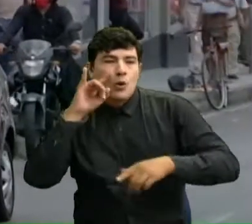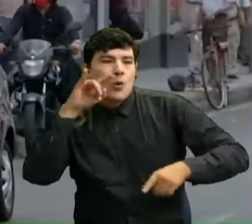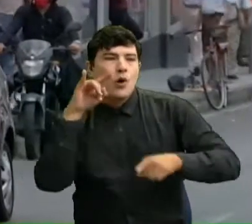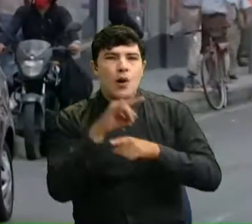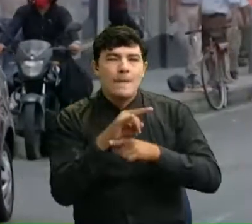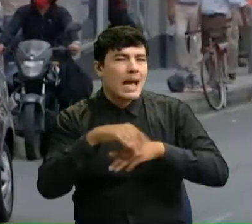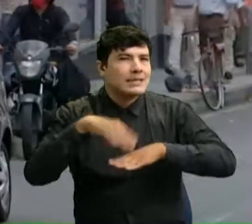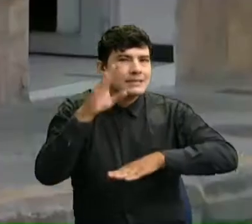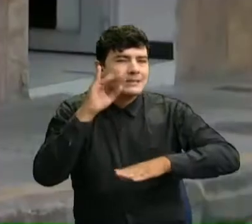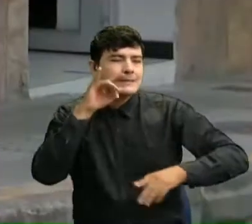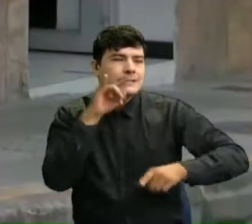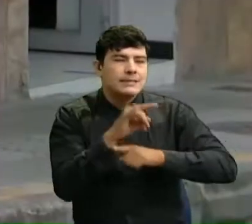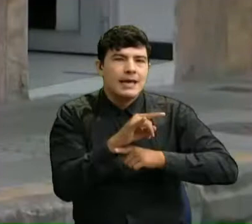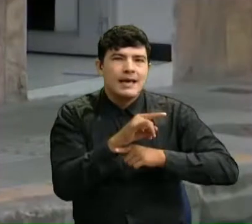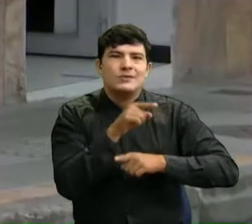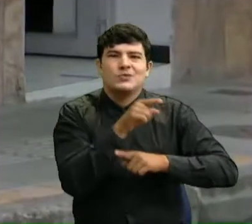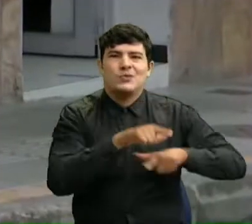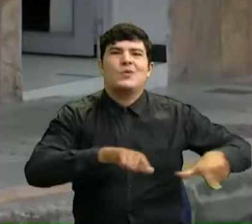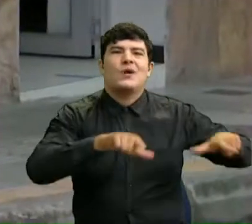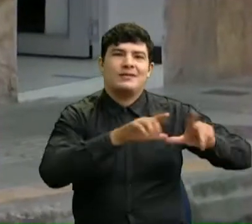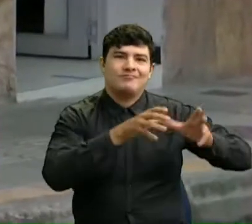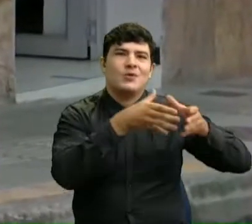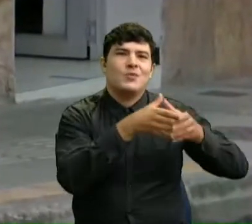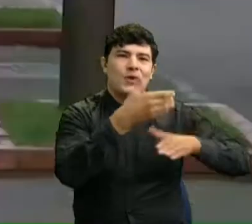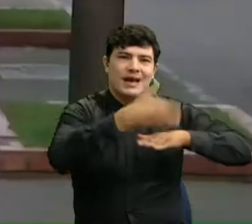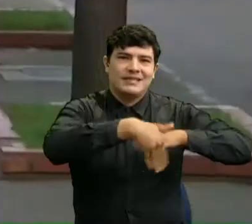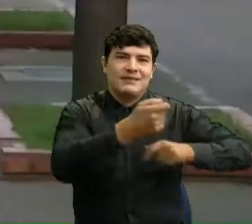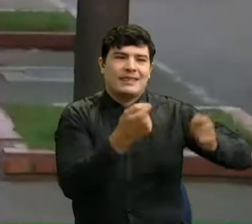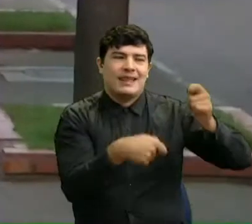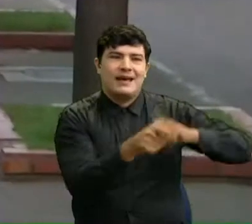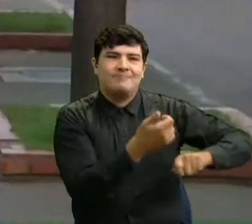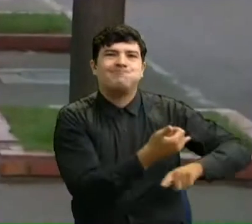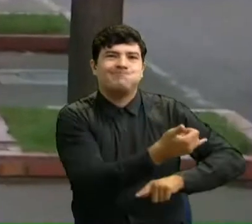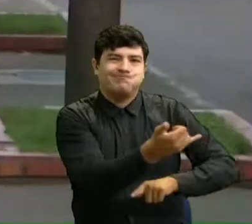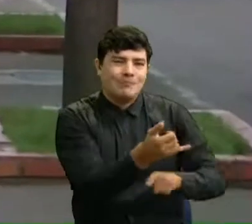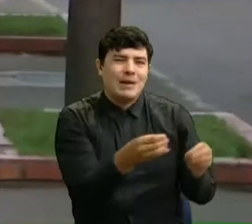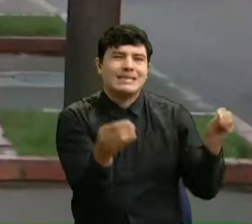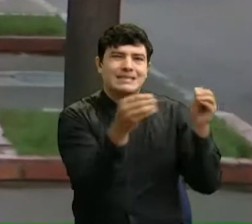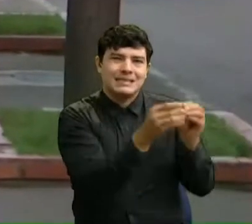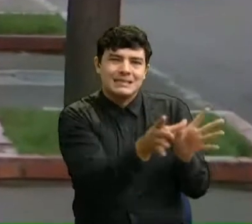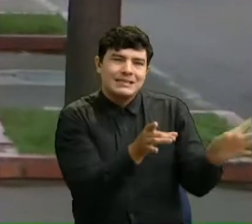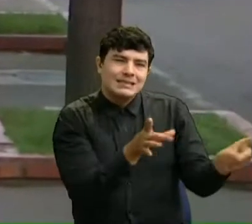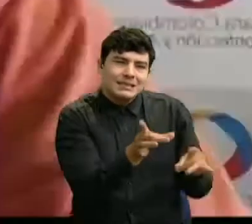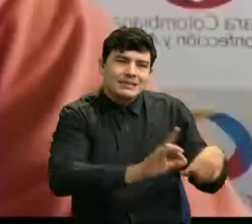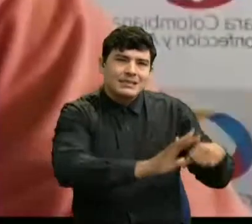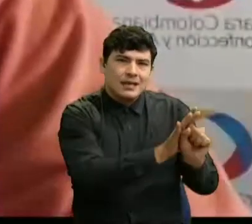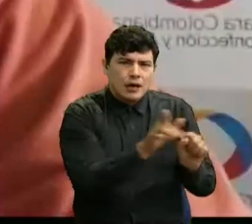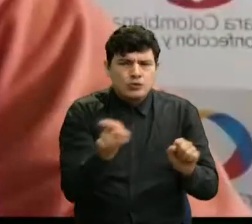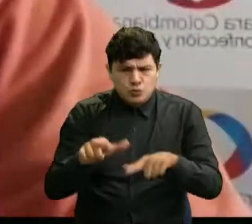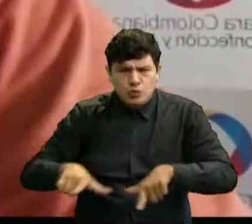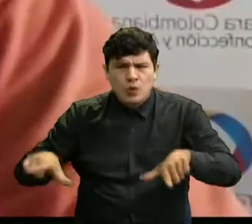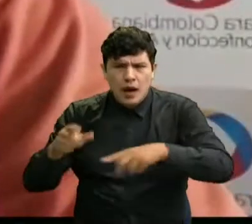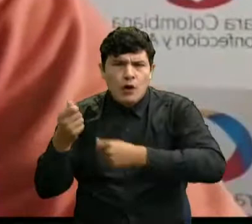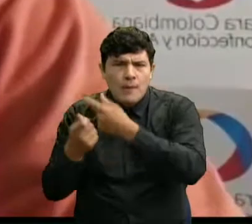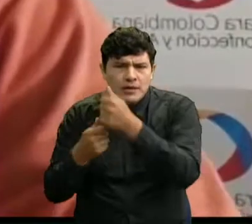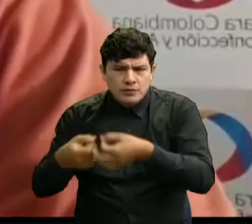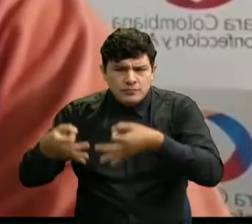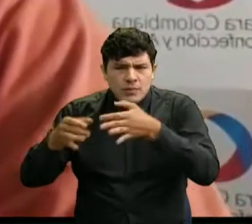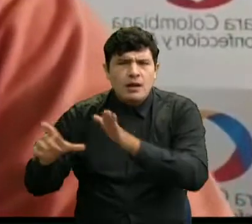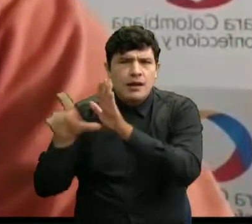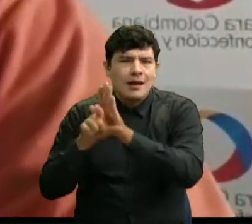de la Confección, allí es donde se originan los contagios de COVID-19. Para poder lograr una reactivación